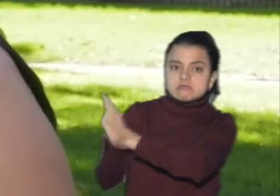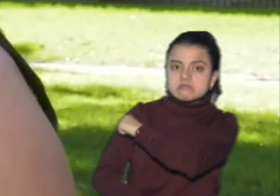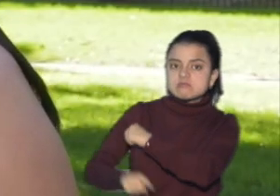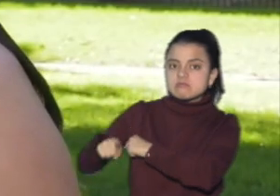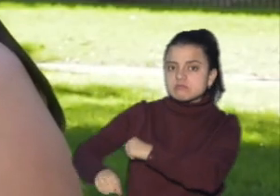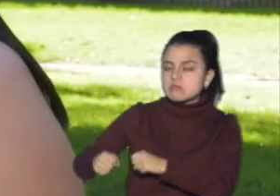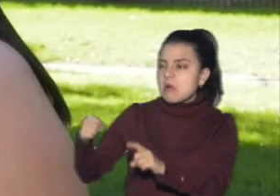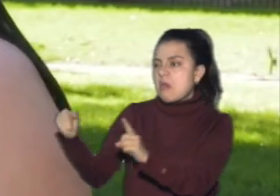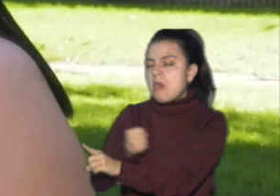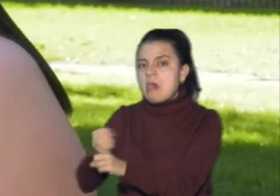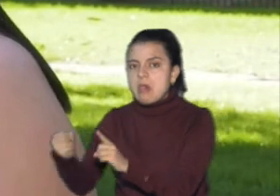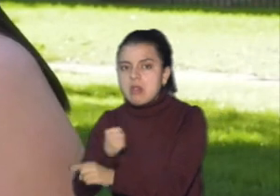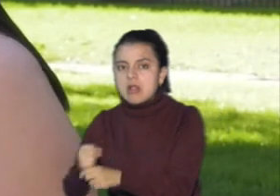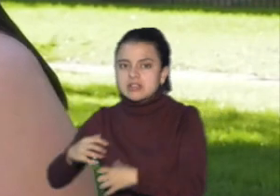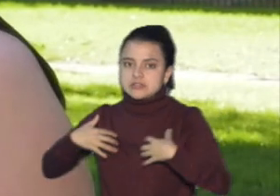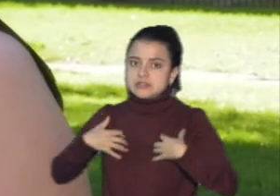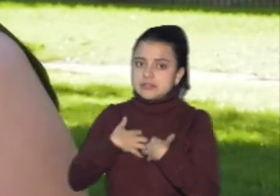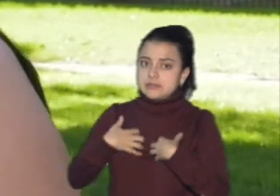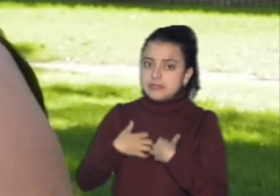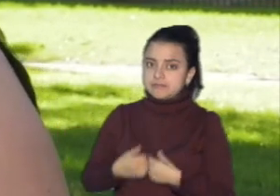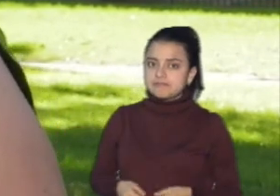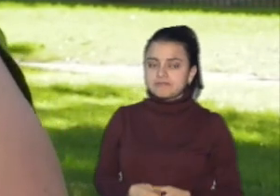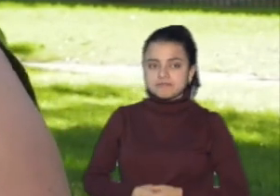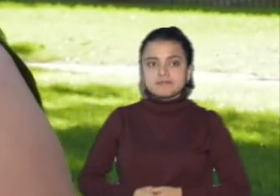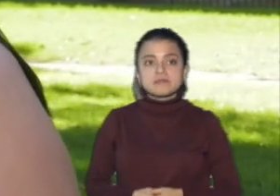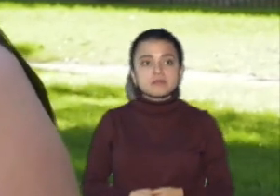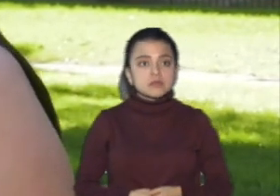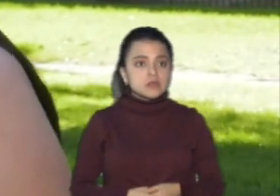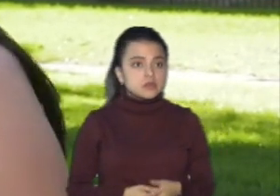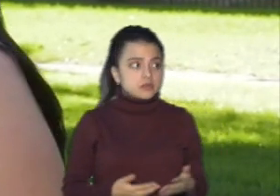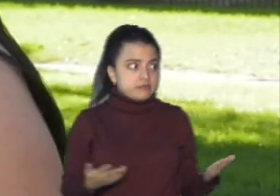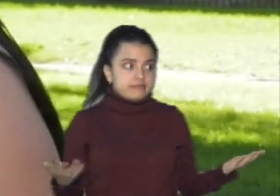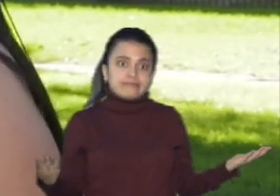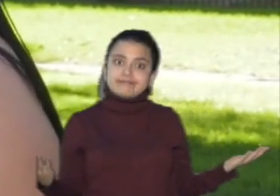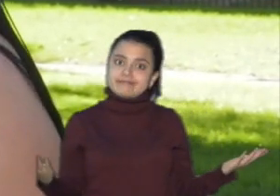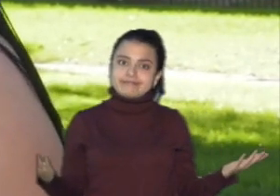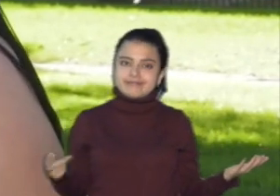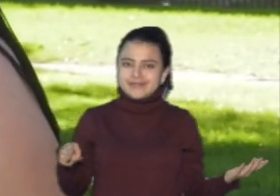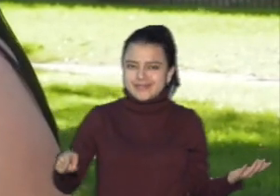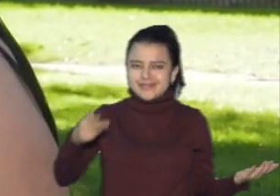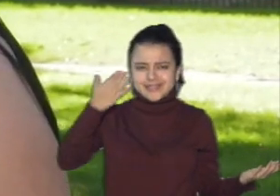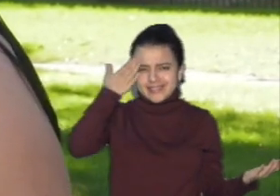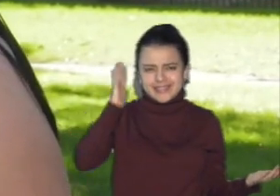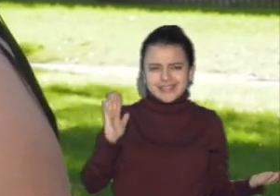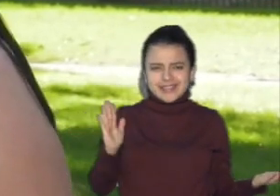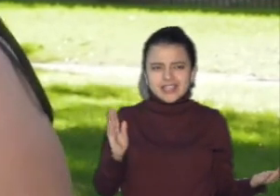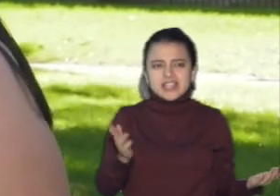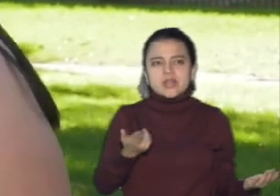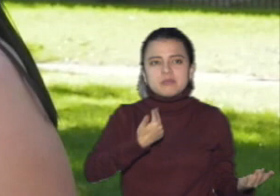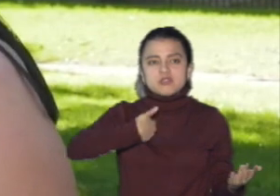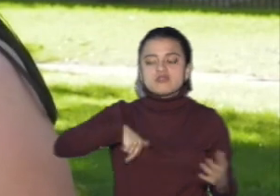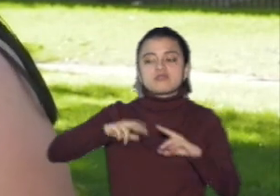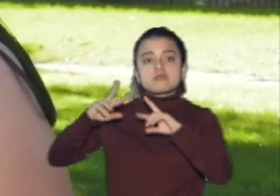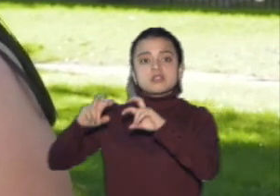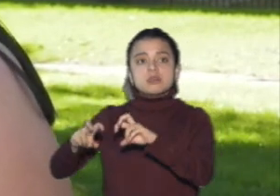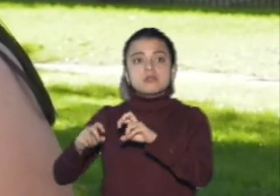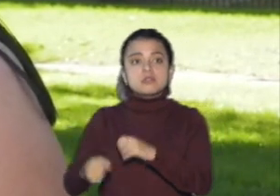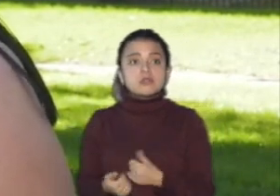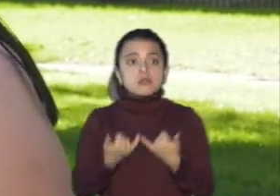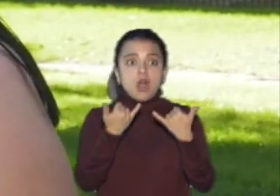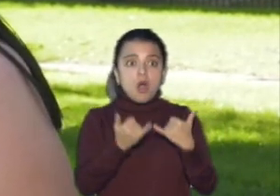que las personas supieron esa versión, que claramente ellos ya la sabían hace mucho tiempo, pues decidieron